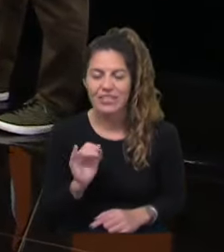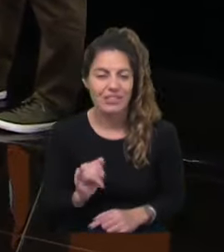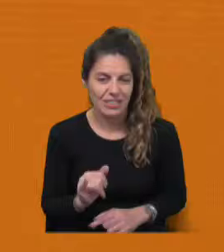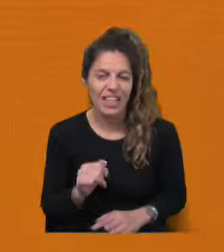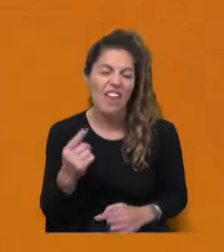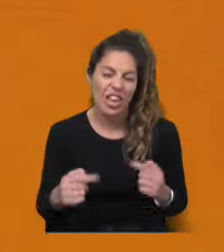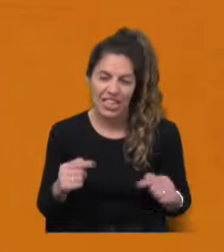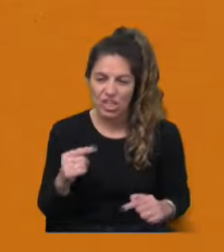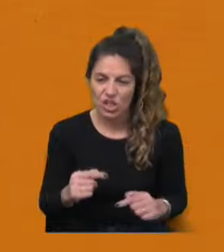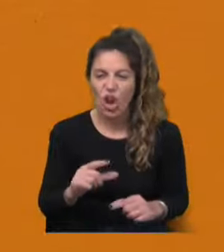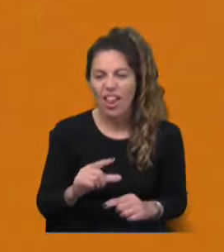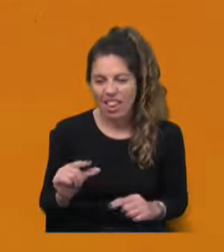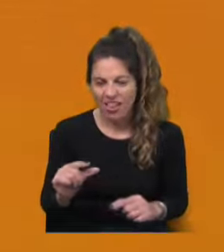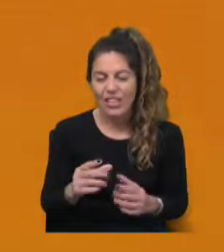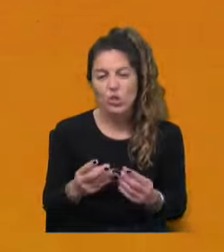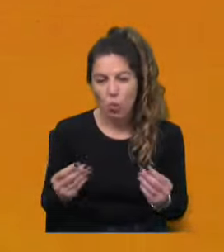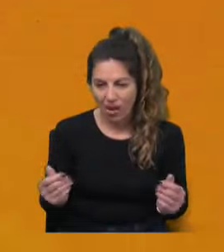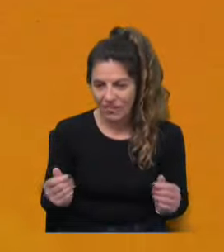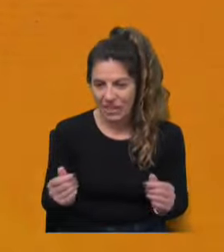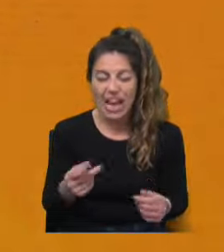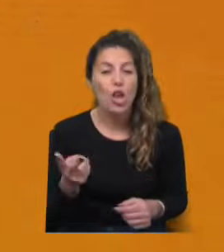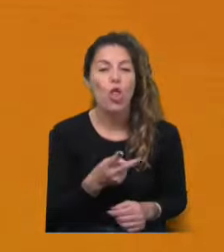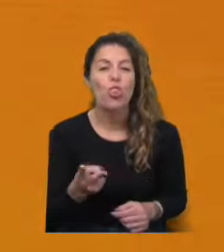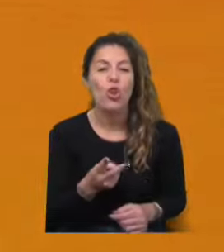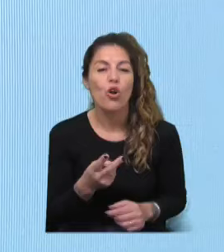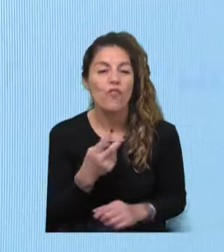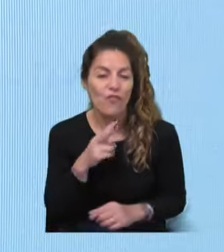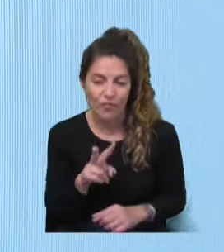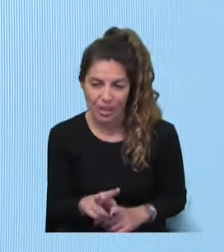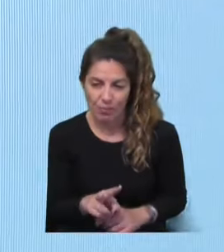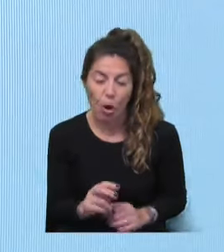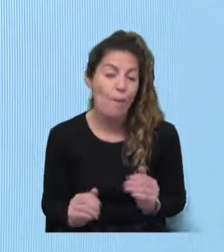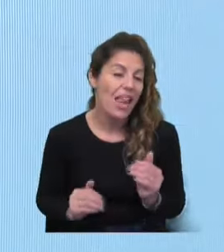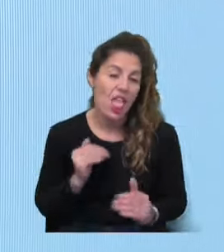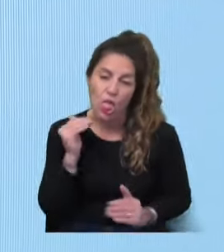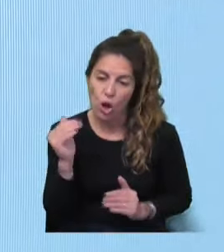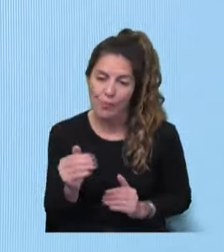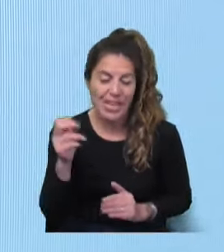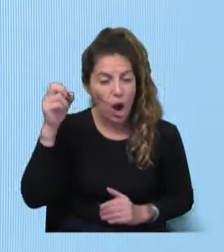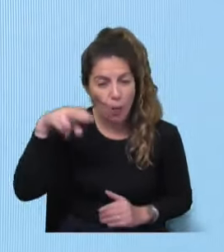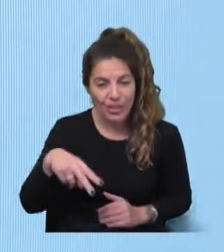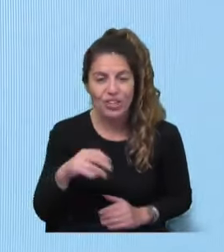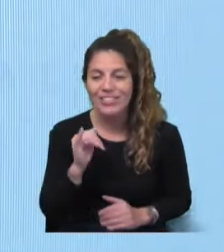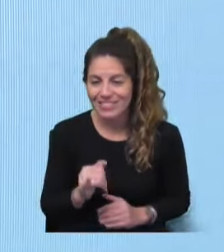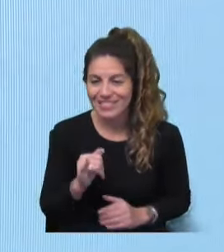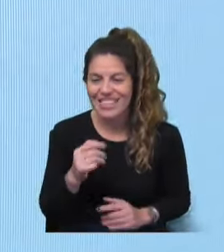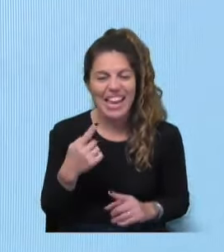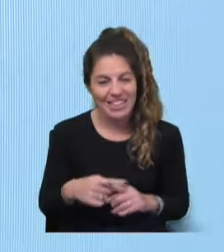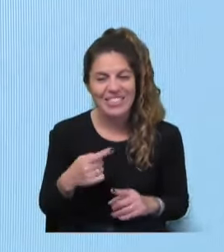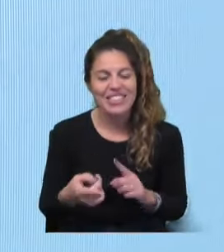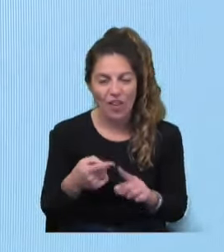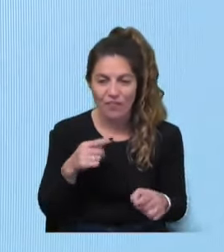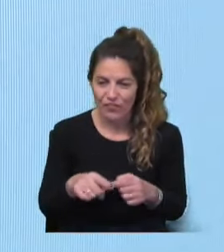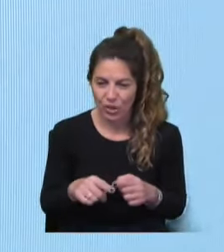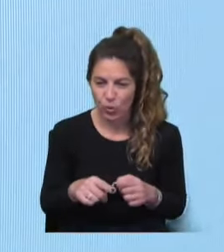hay variación leve, pero bueno, en los dos casos, como podemos ver, predominan estas opiniones de que existen estos